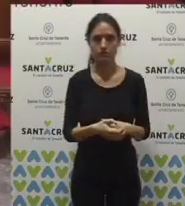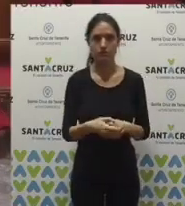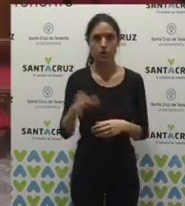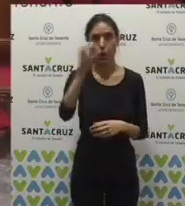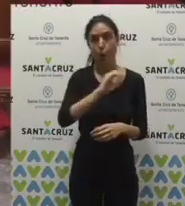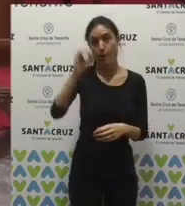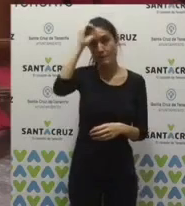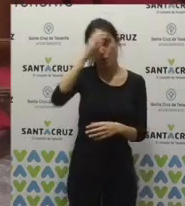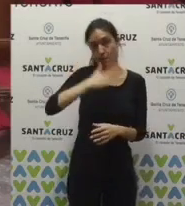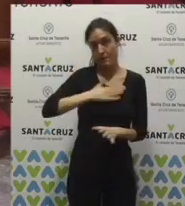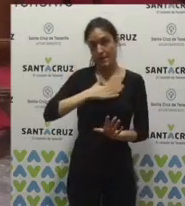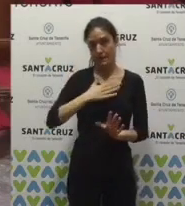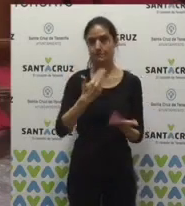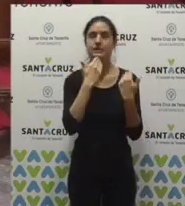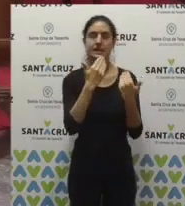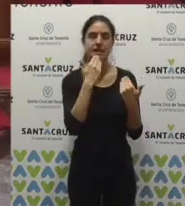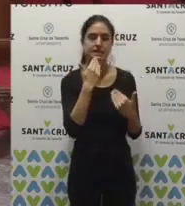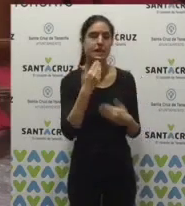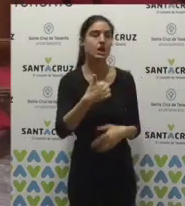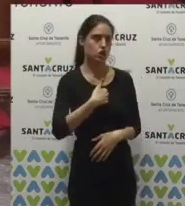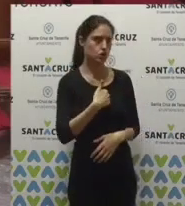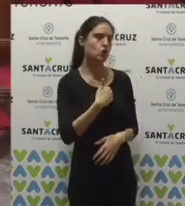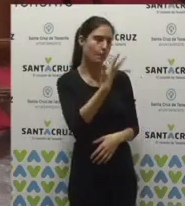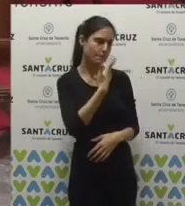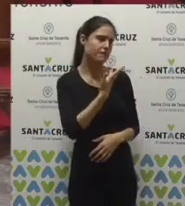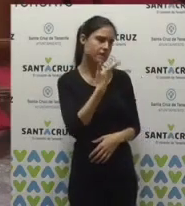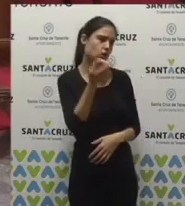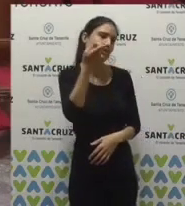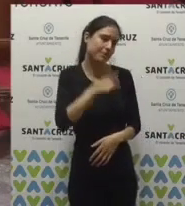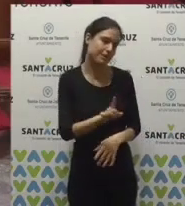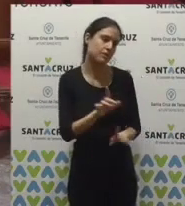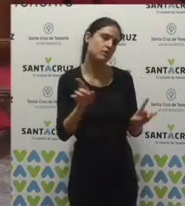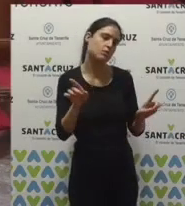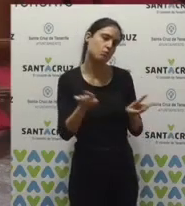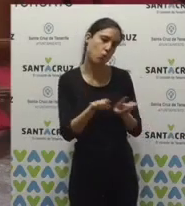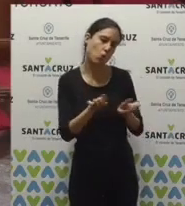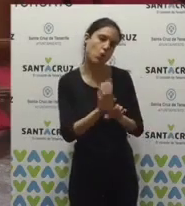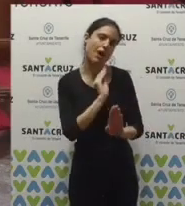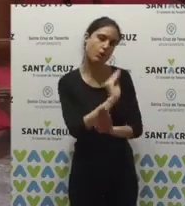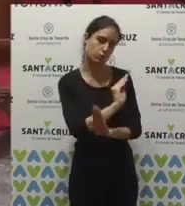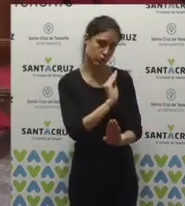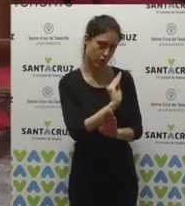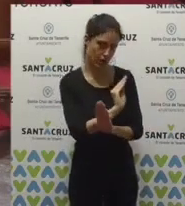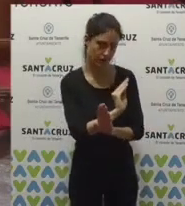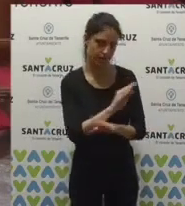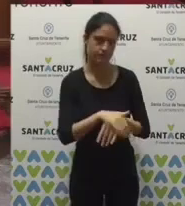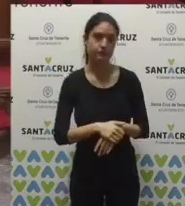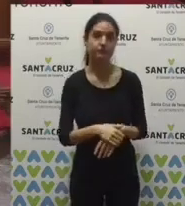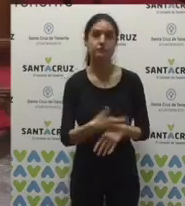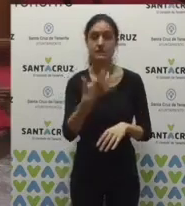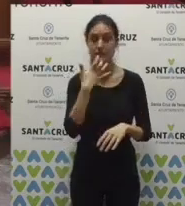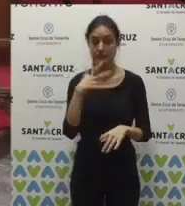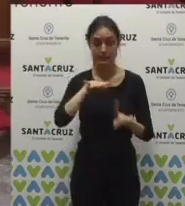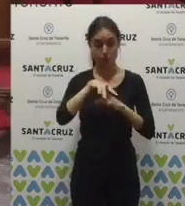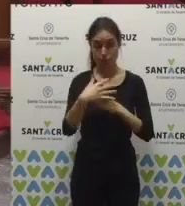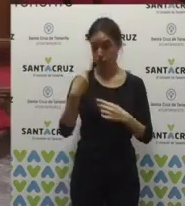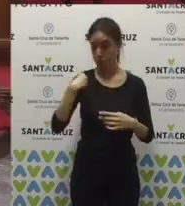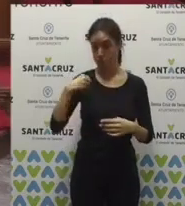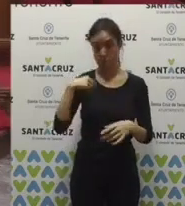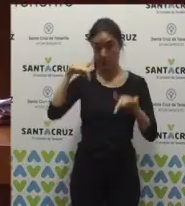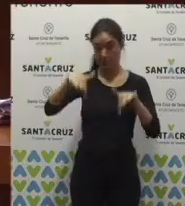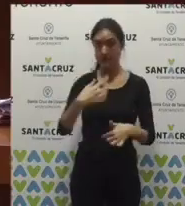muchas gracias yo también prefiero un criterio de cautela si el escenario es el que dibuja a 23